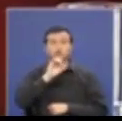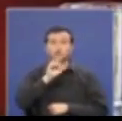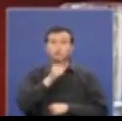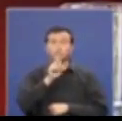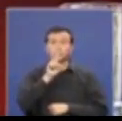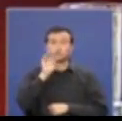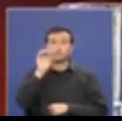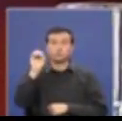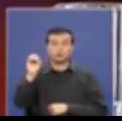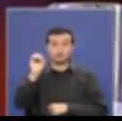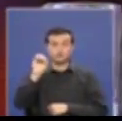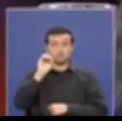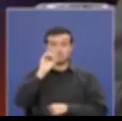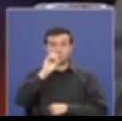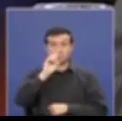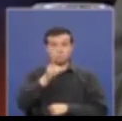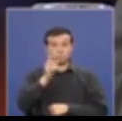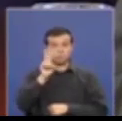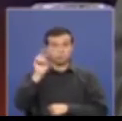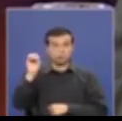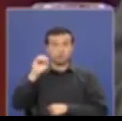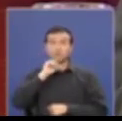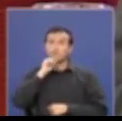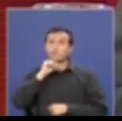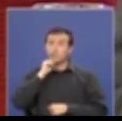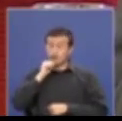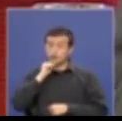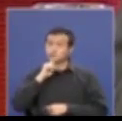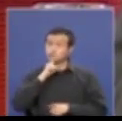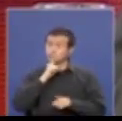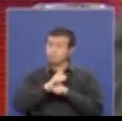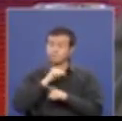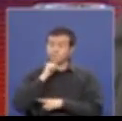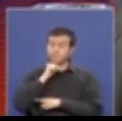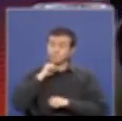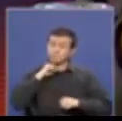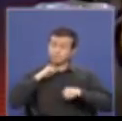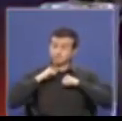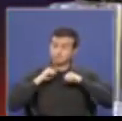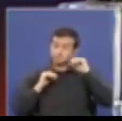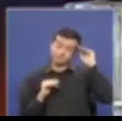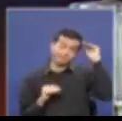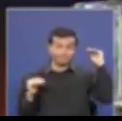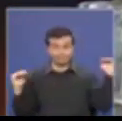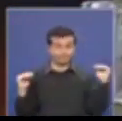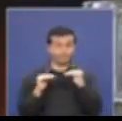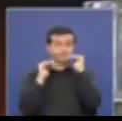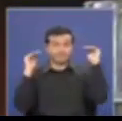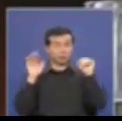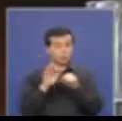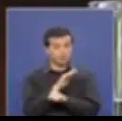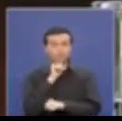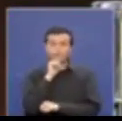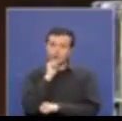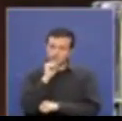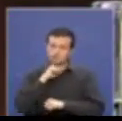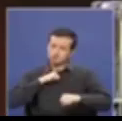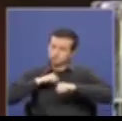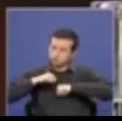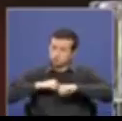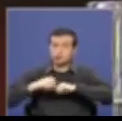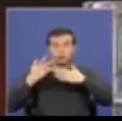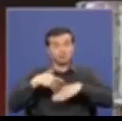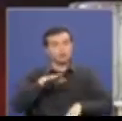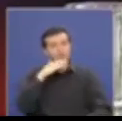0.20, ¿no? Entonces, todavía nos falta mucho para poder llamarnos una sociedad equitativa. Hemos mejorado